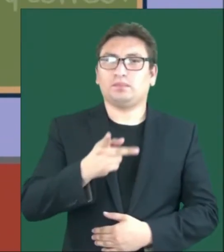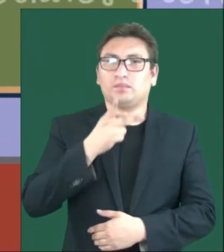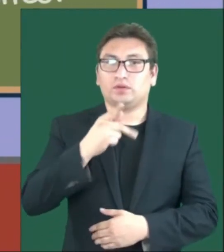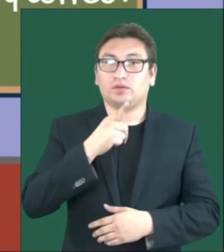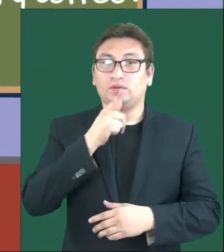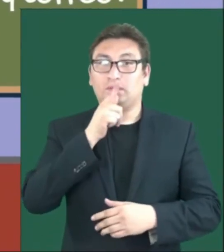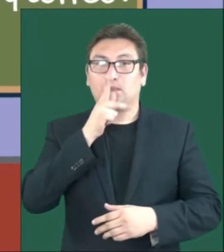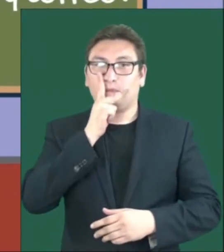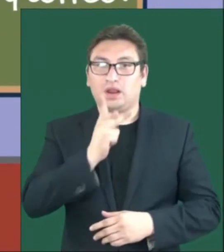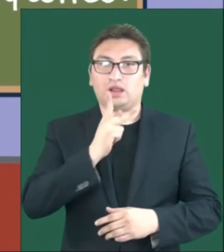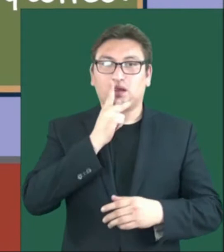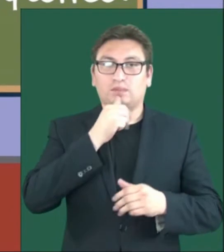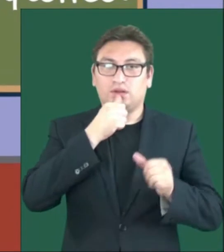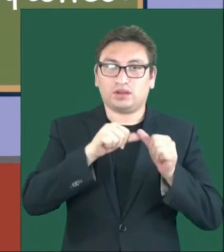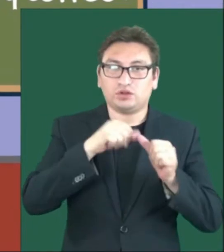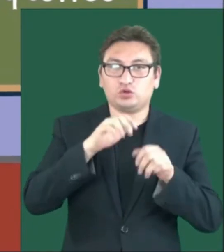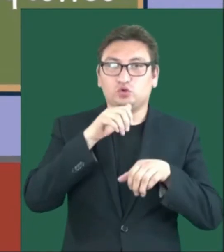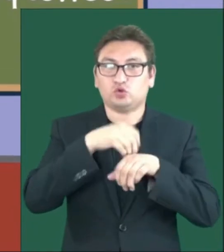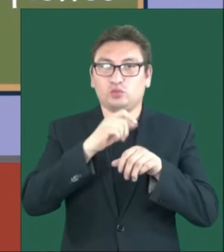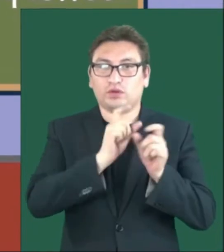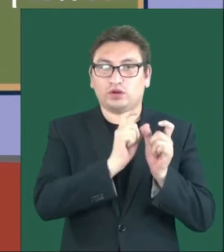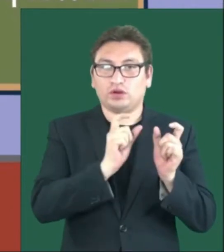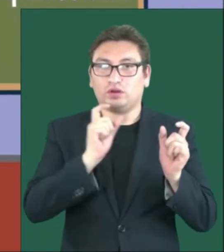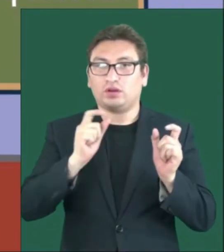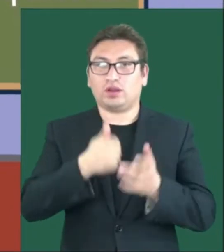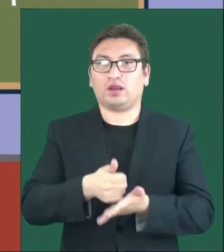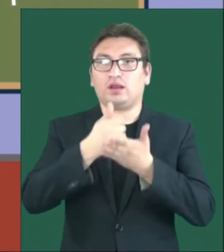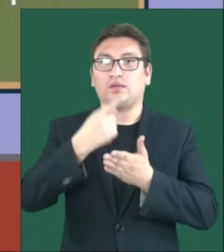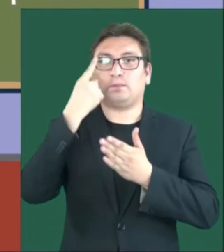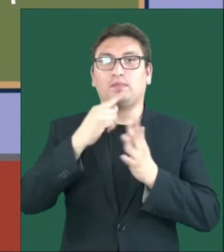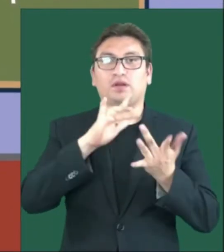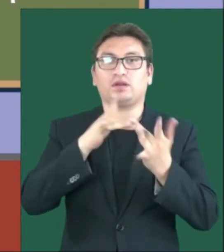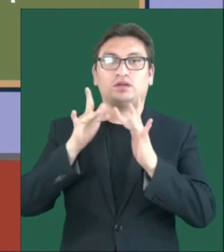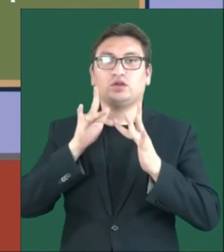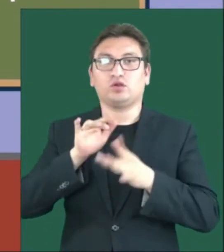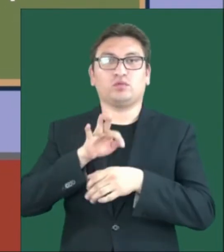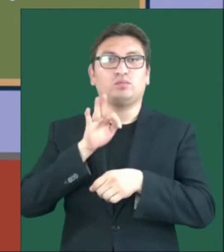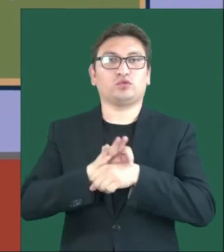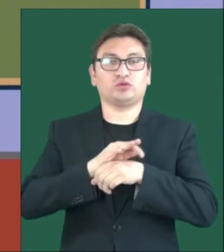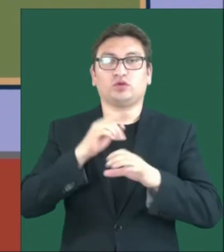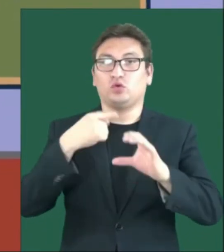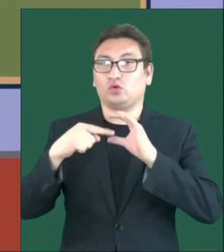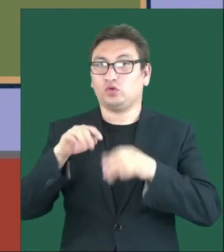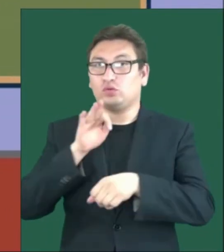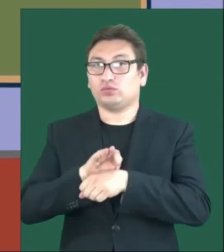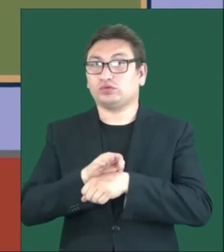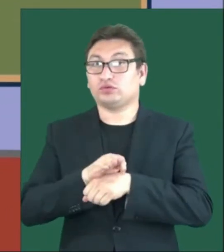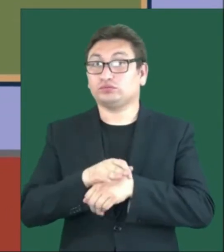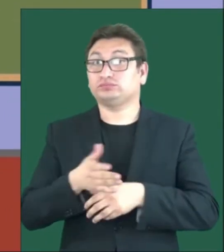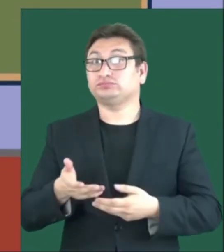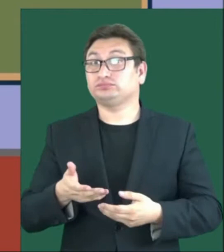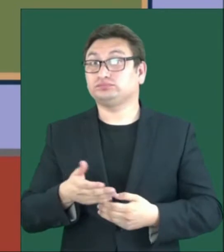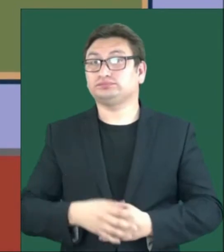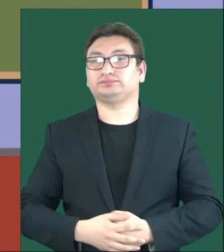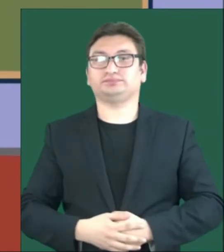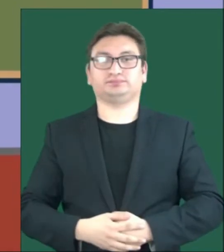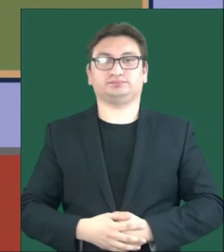¿Cómo se le llama a las palabras, letras o números que ayudan a proteger tus cuentas de redes sociales y correo?